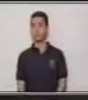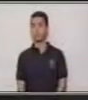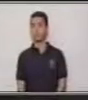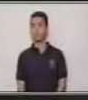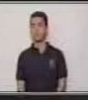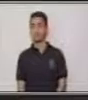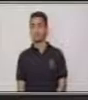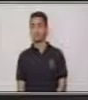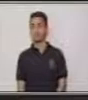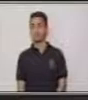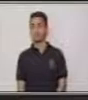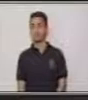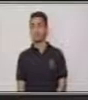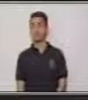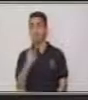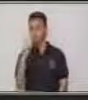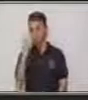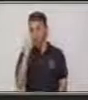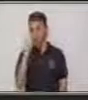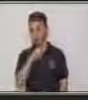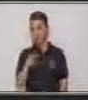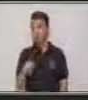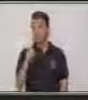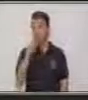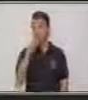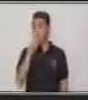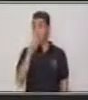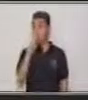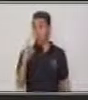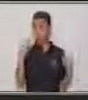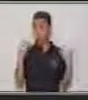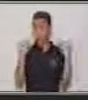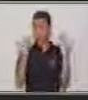Muy bien, volvemos a leerlo. En un salón de